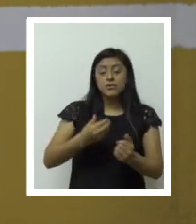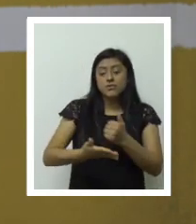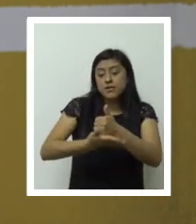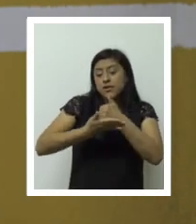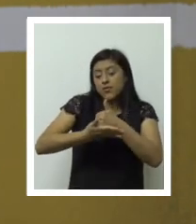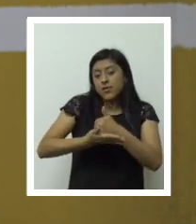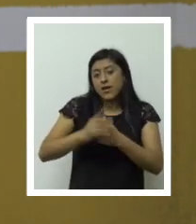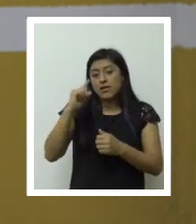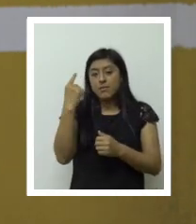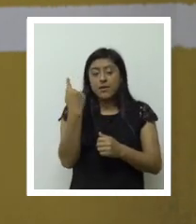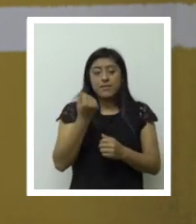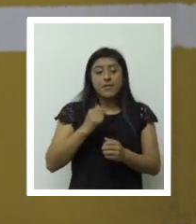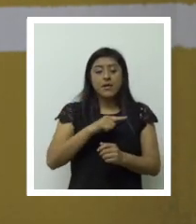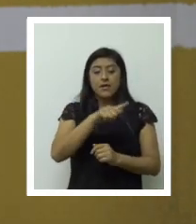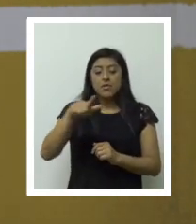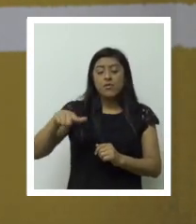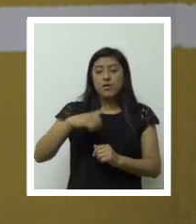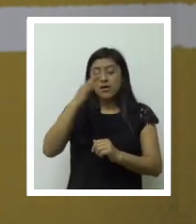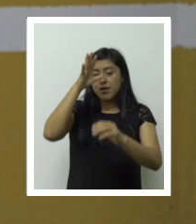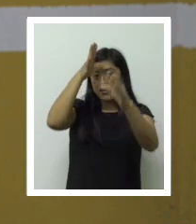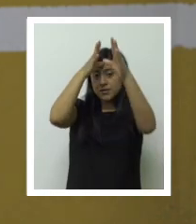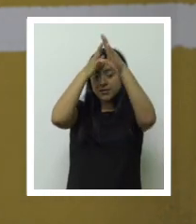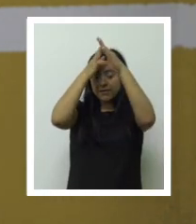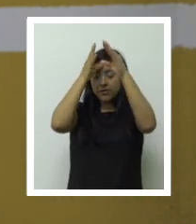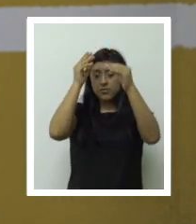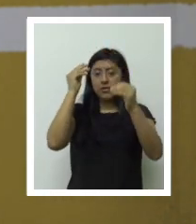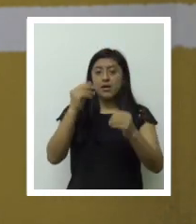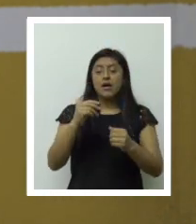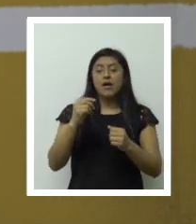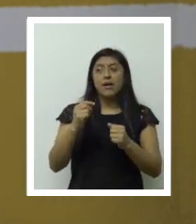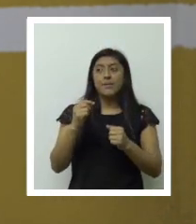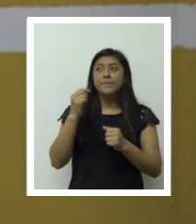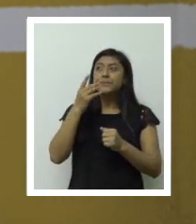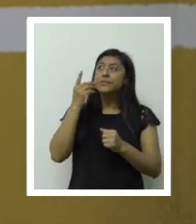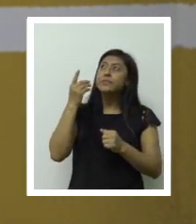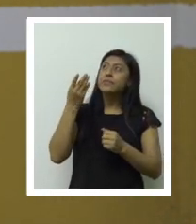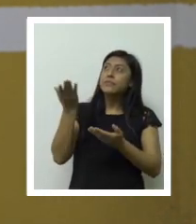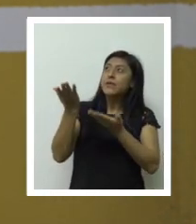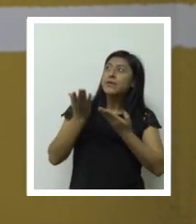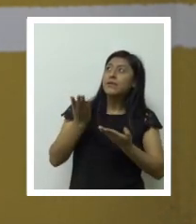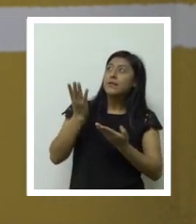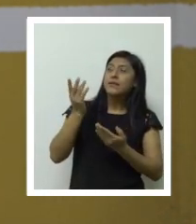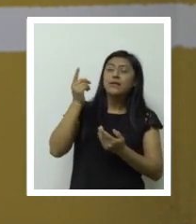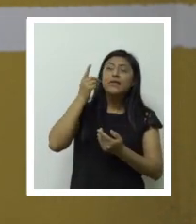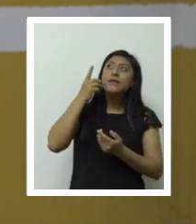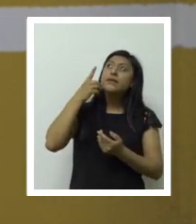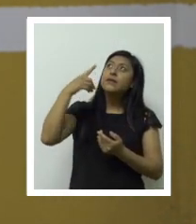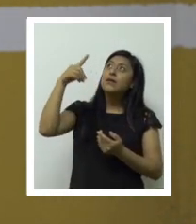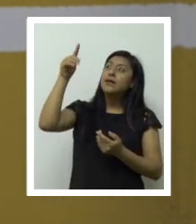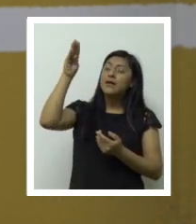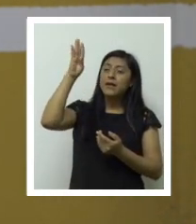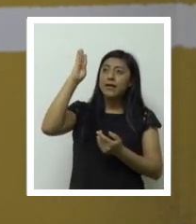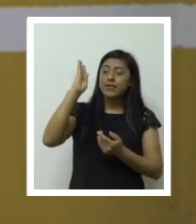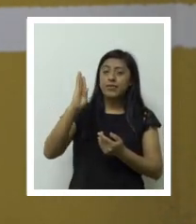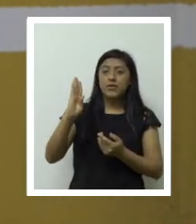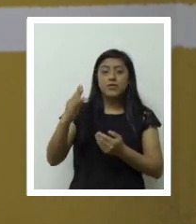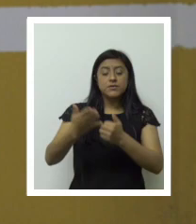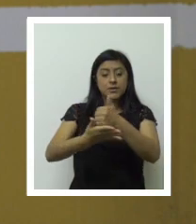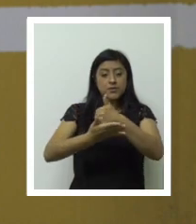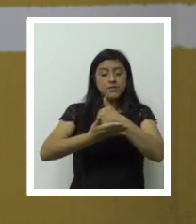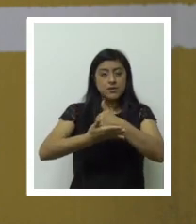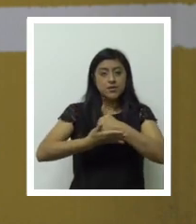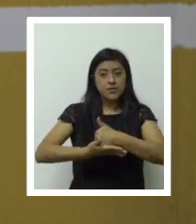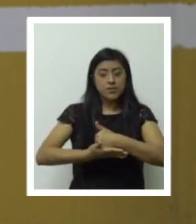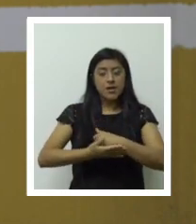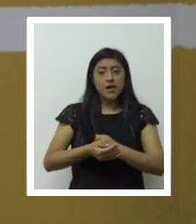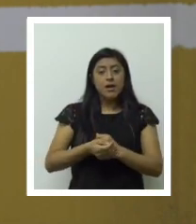nos ayudaba, porque en primer lugar, pues, sabiduría a Él, ¿verdad?, para que nos ayudara. Y así fue como